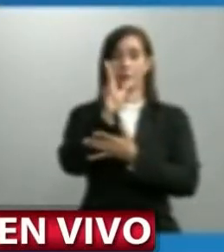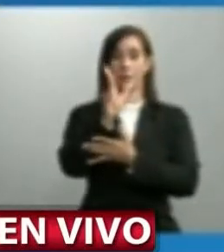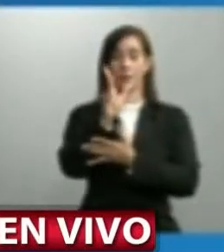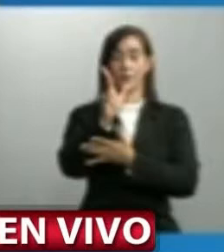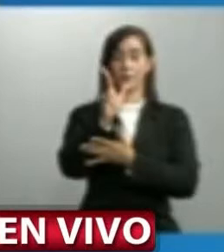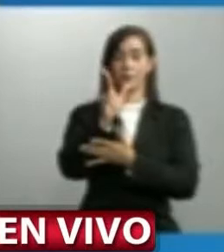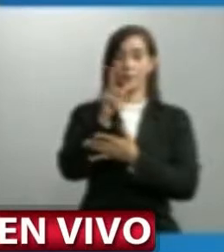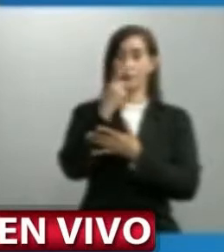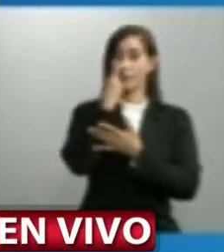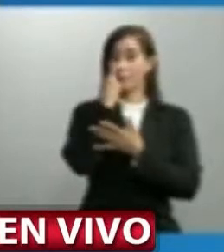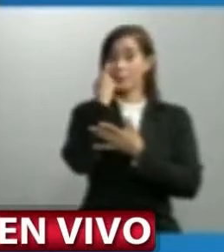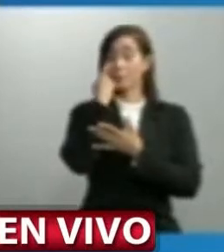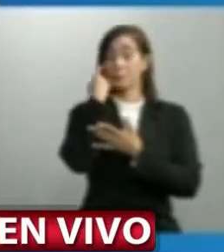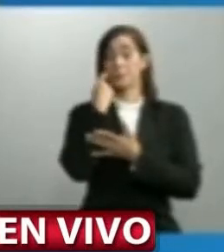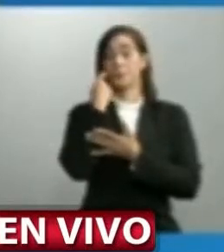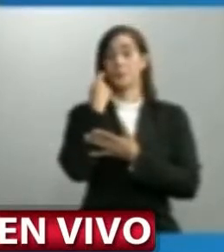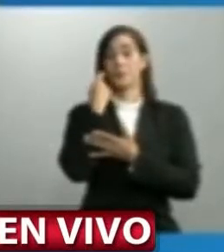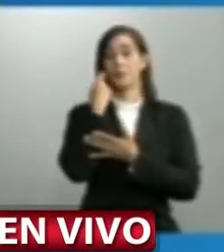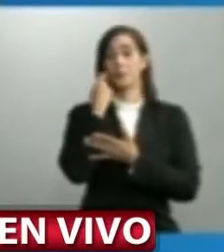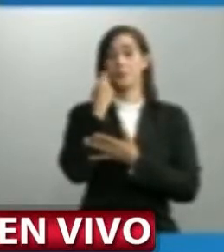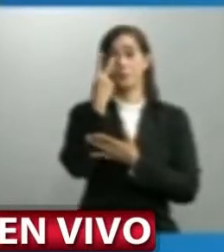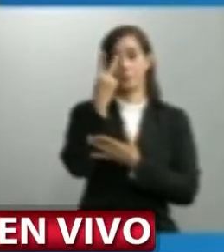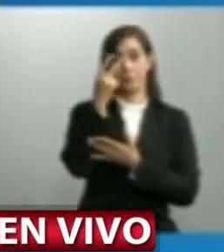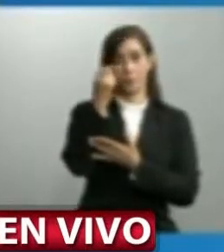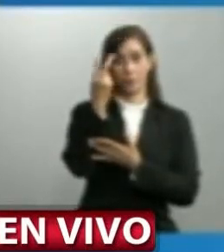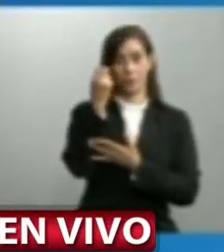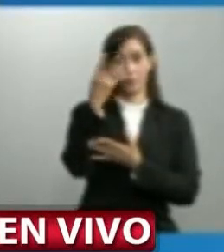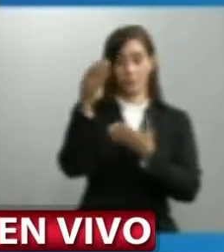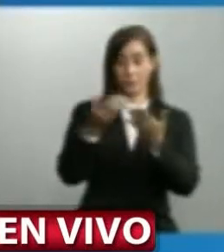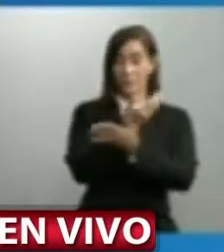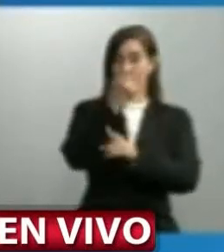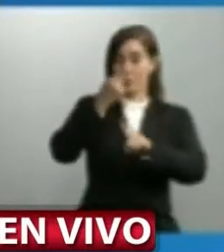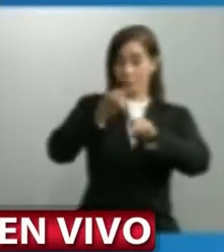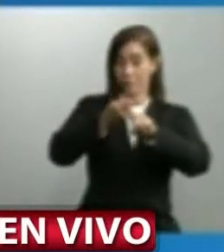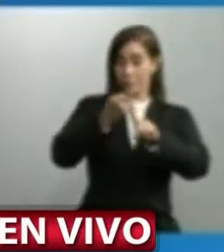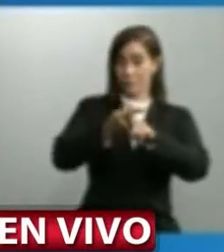2,893 pruebas realizadas, 12 casos nuevos,